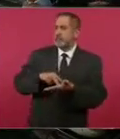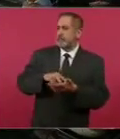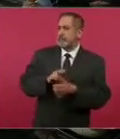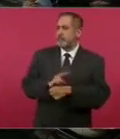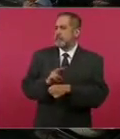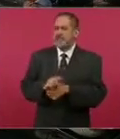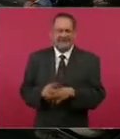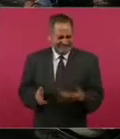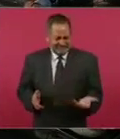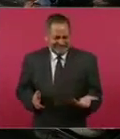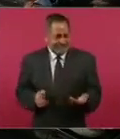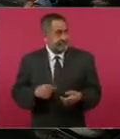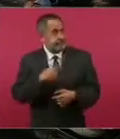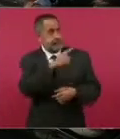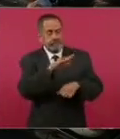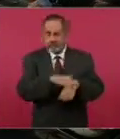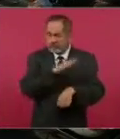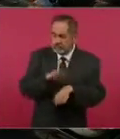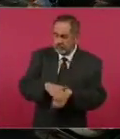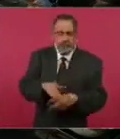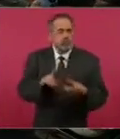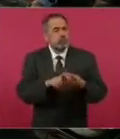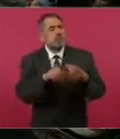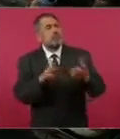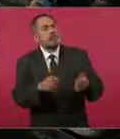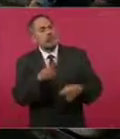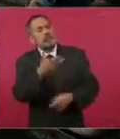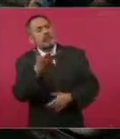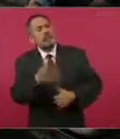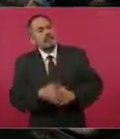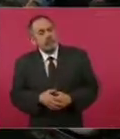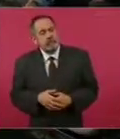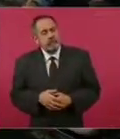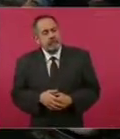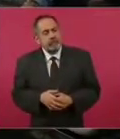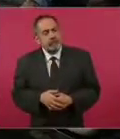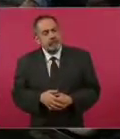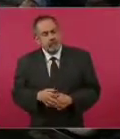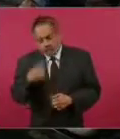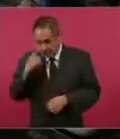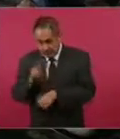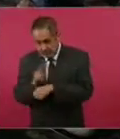que califica, ¿dónde estaban? ¿Qué hacían?